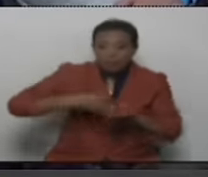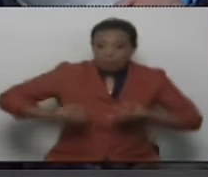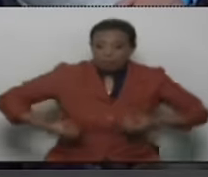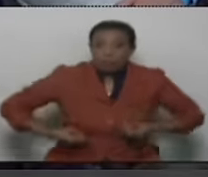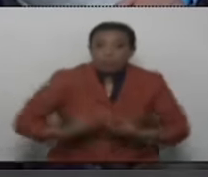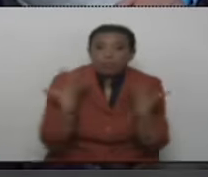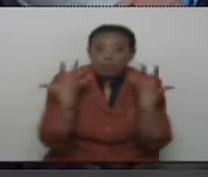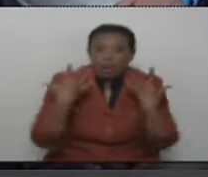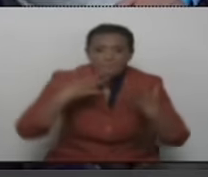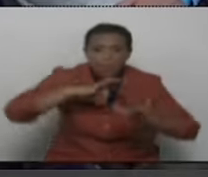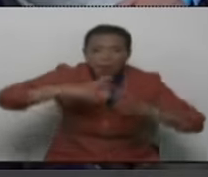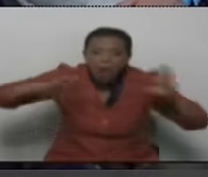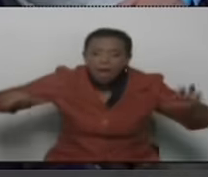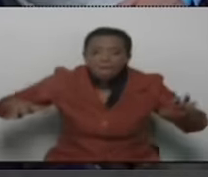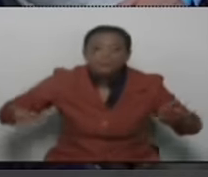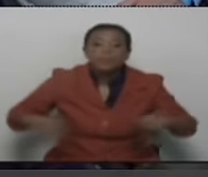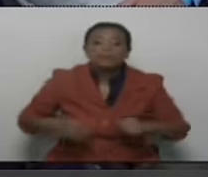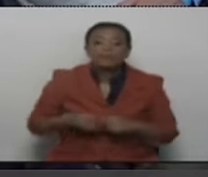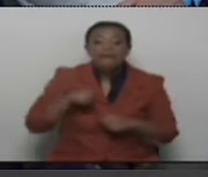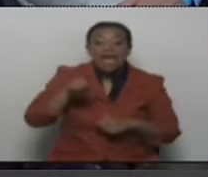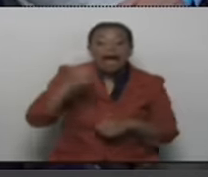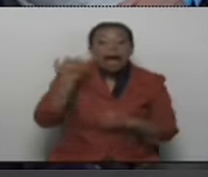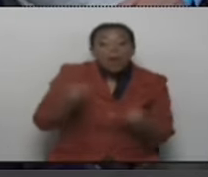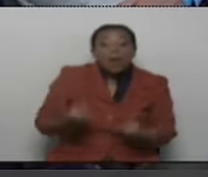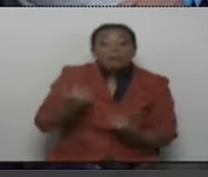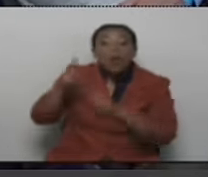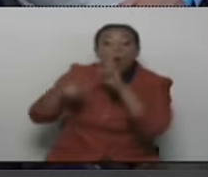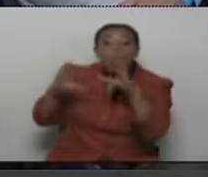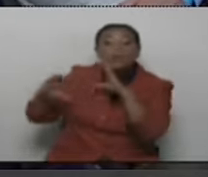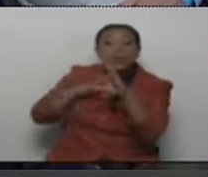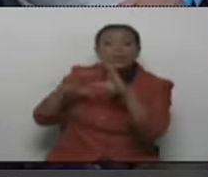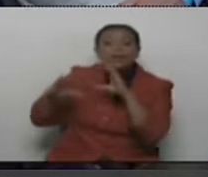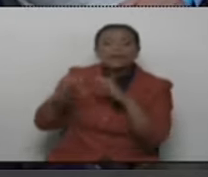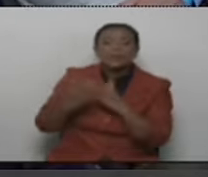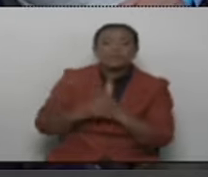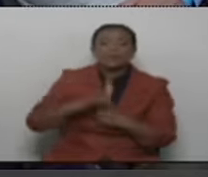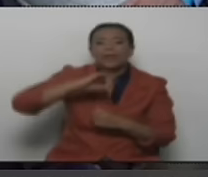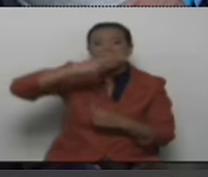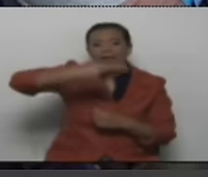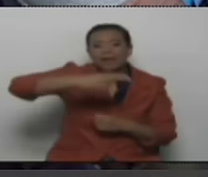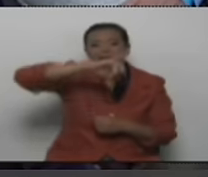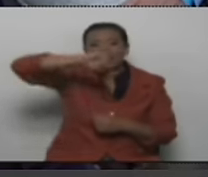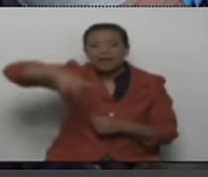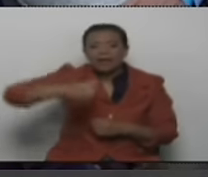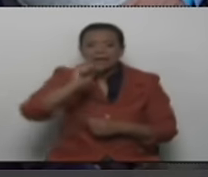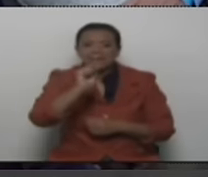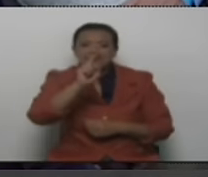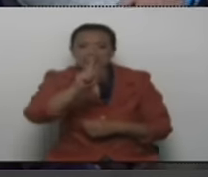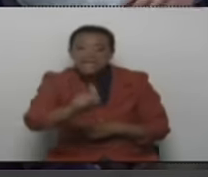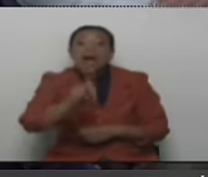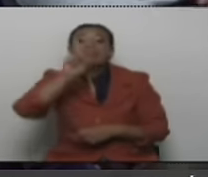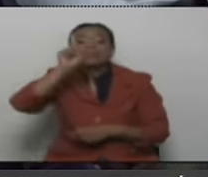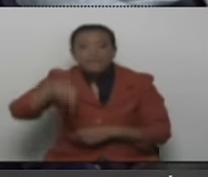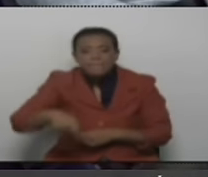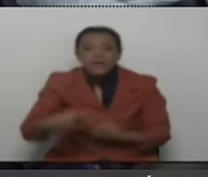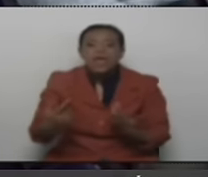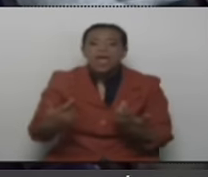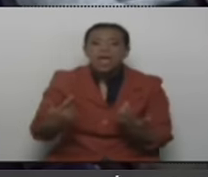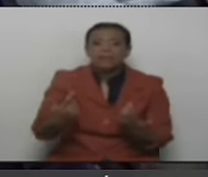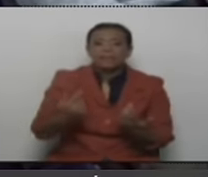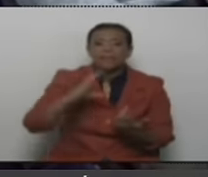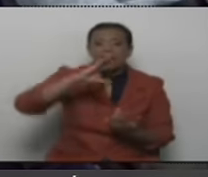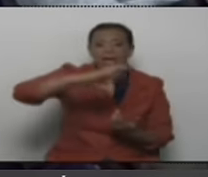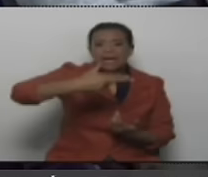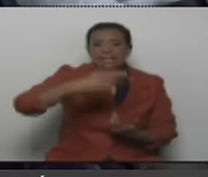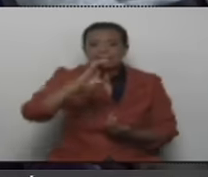tienen comunicación con un señor que ellos llaman cariñosamente Jan. Casualmente está detenido un checo